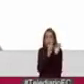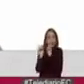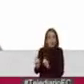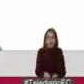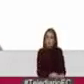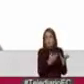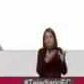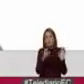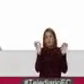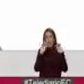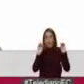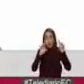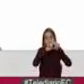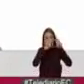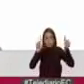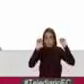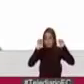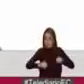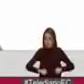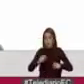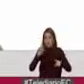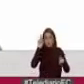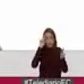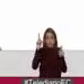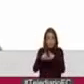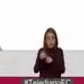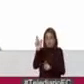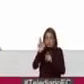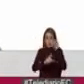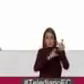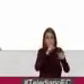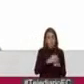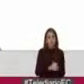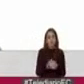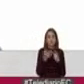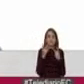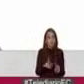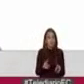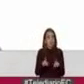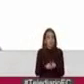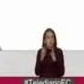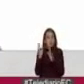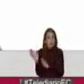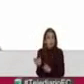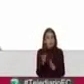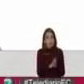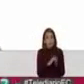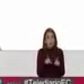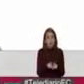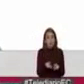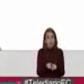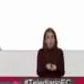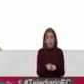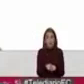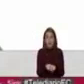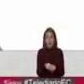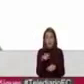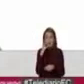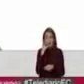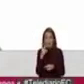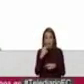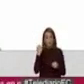empresas puedan sobrevivir a esta temporada tan difícil. Y por otro lado también estamos viendo afortunadamente un buen